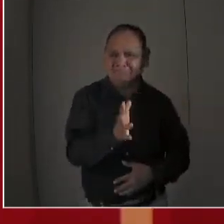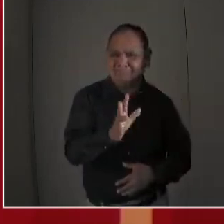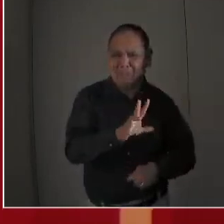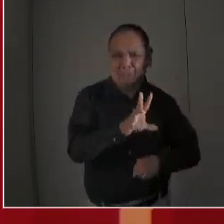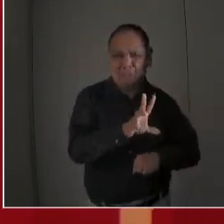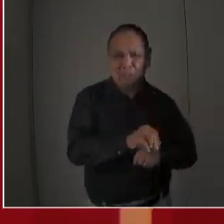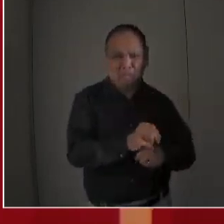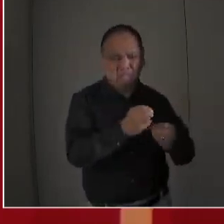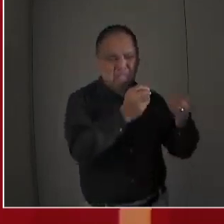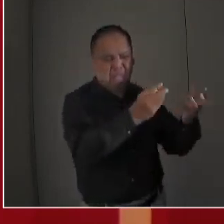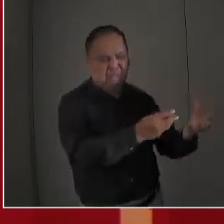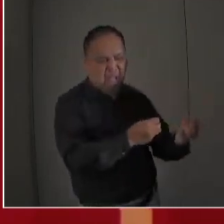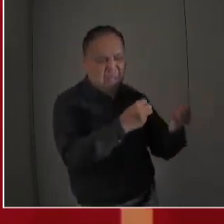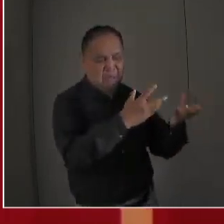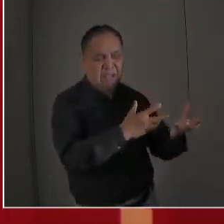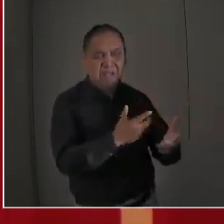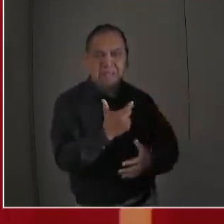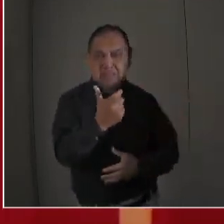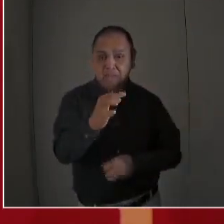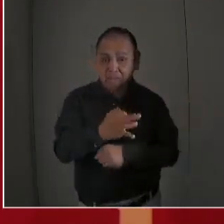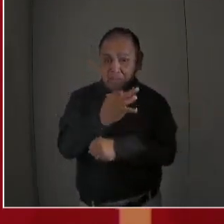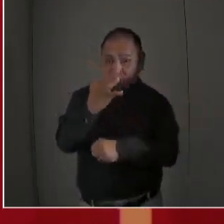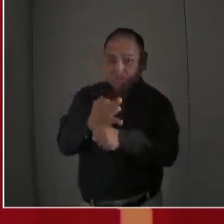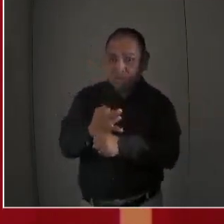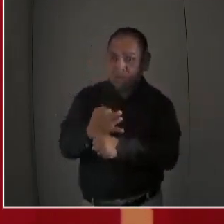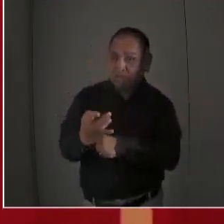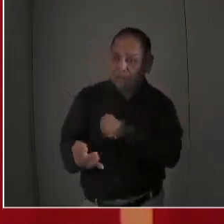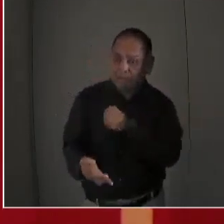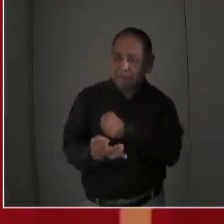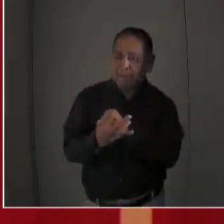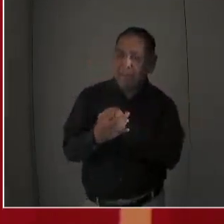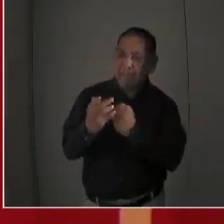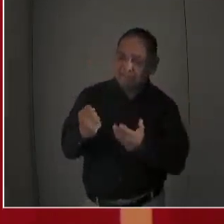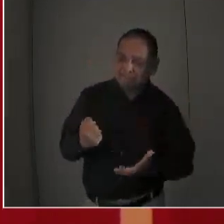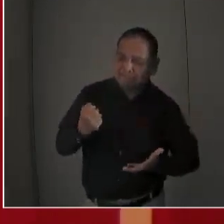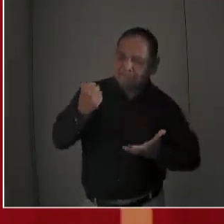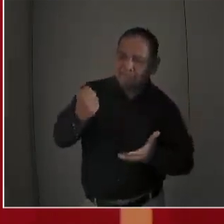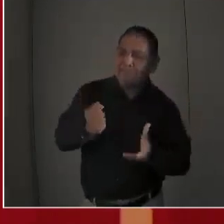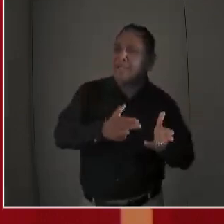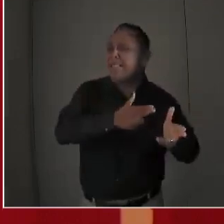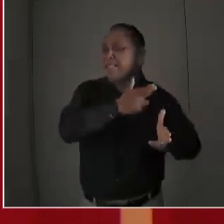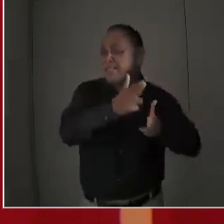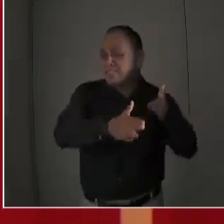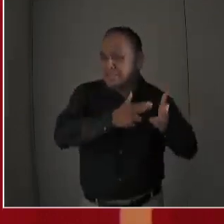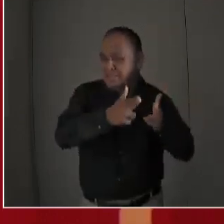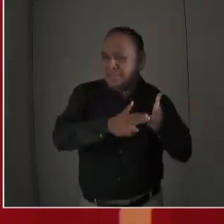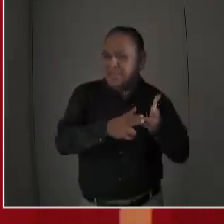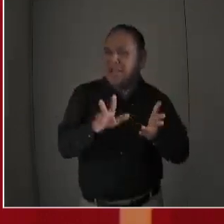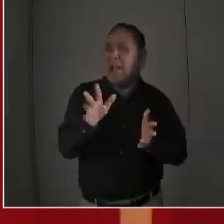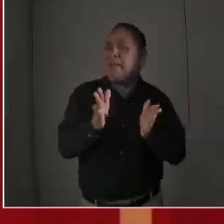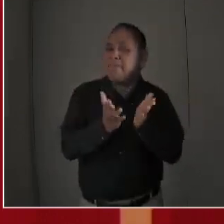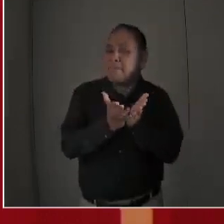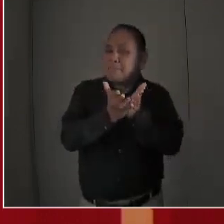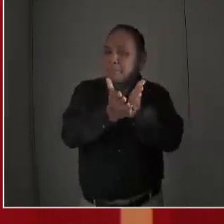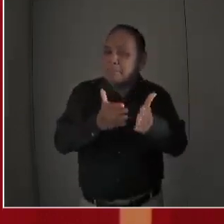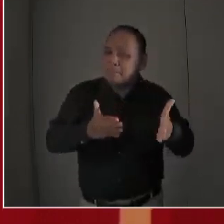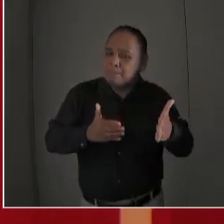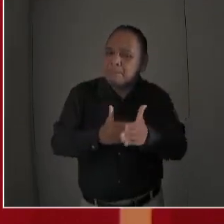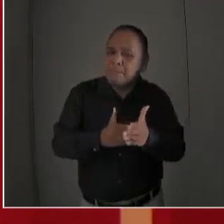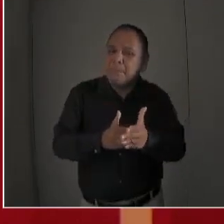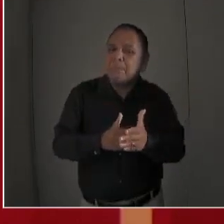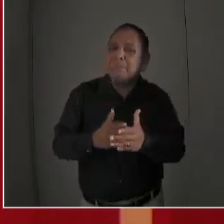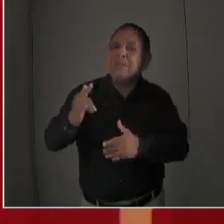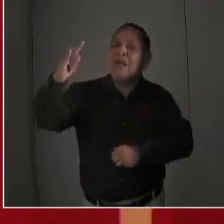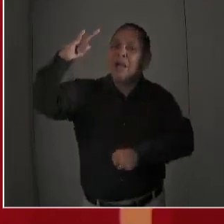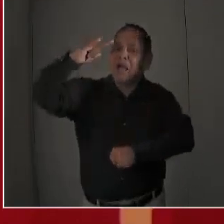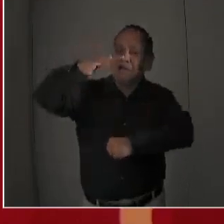concesiones, que hay dinero suficiente para invertir en trenes, en puertos,